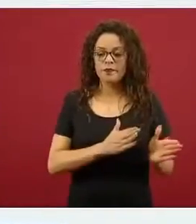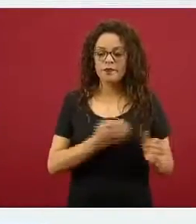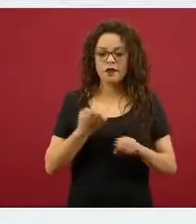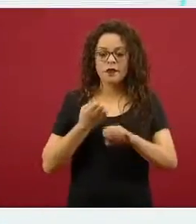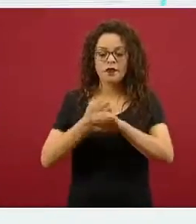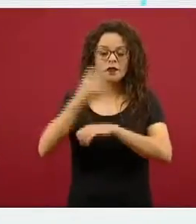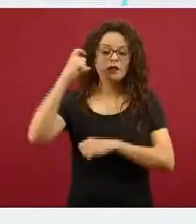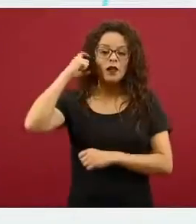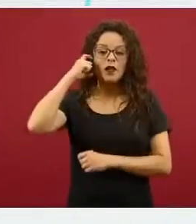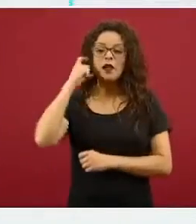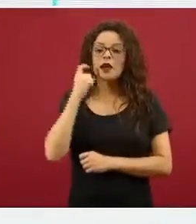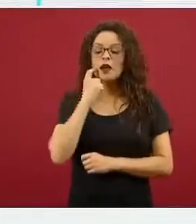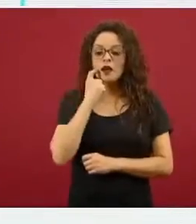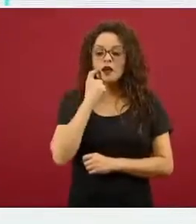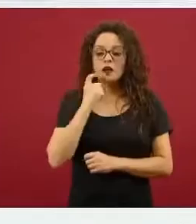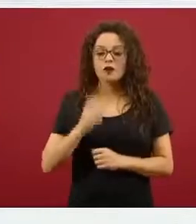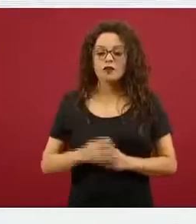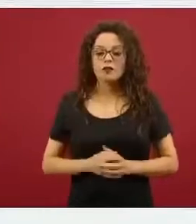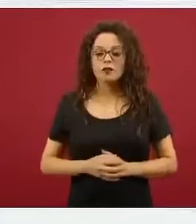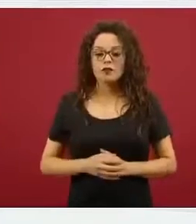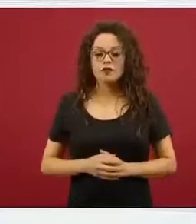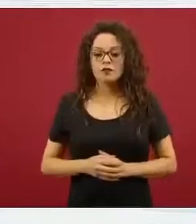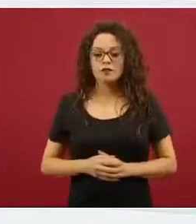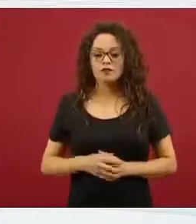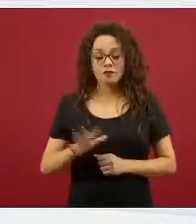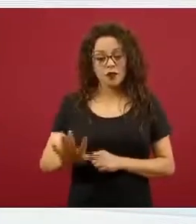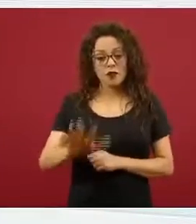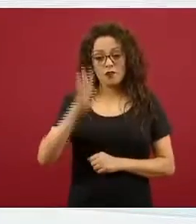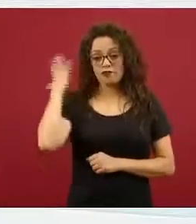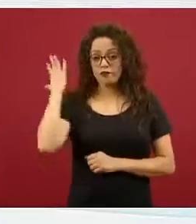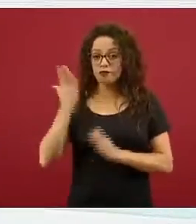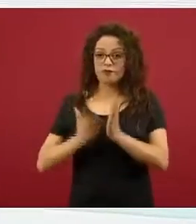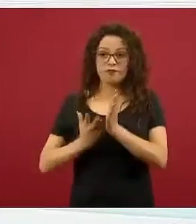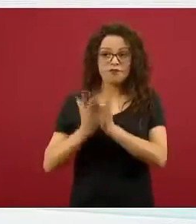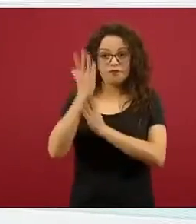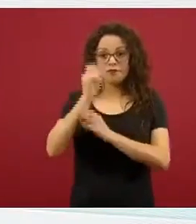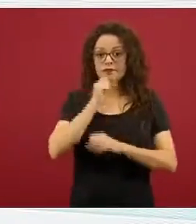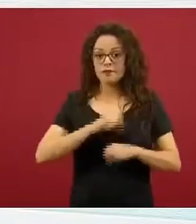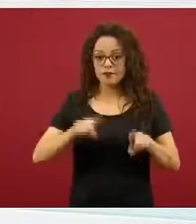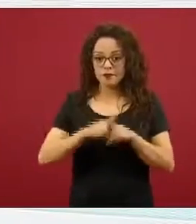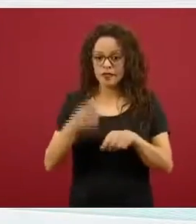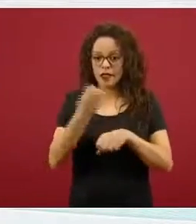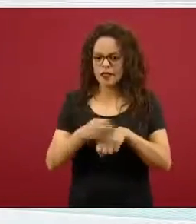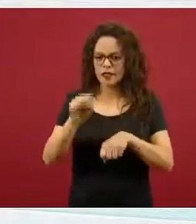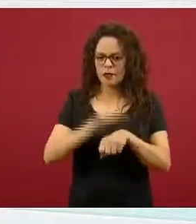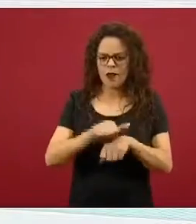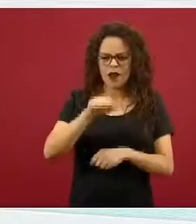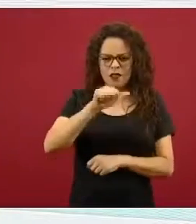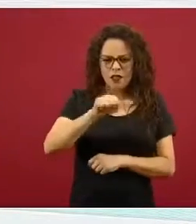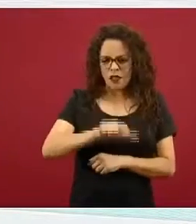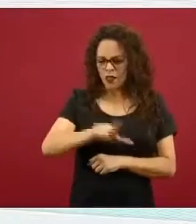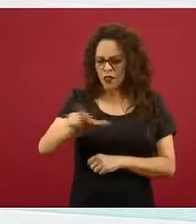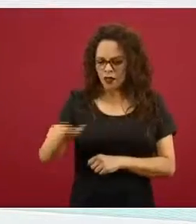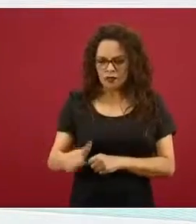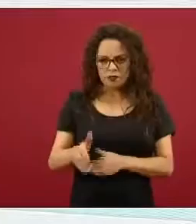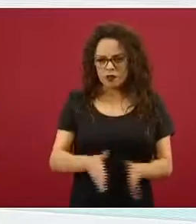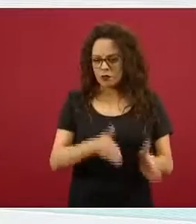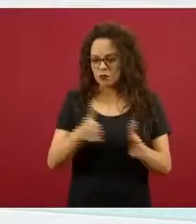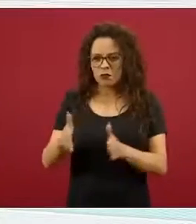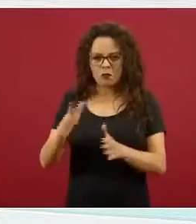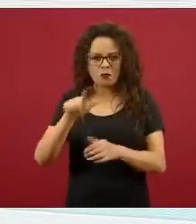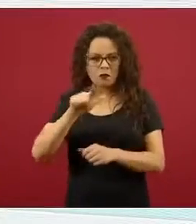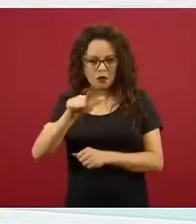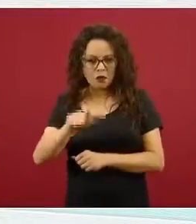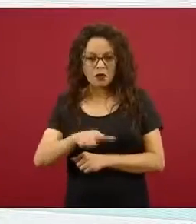tuvo un incremento rápido después de la semana 16-17, llegando a su punto máximo